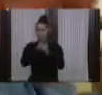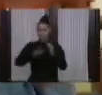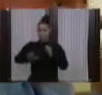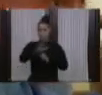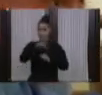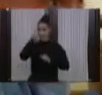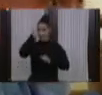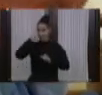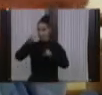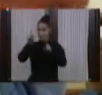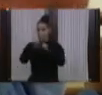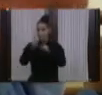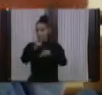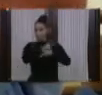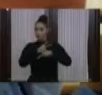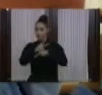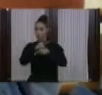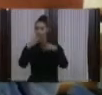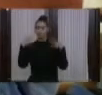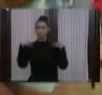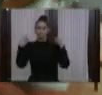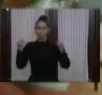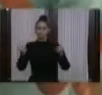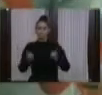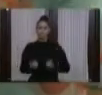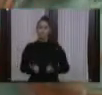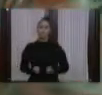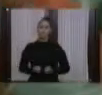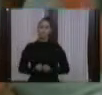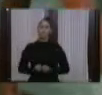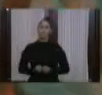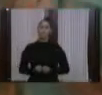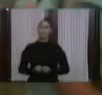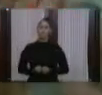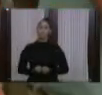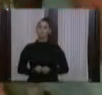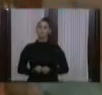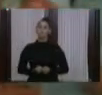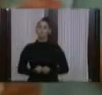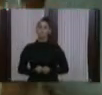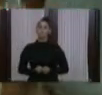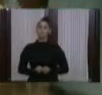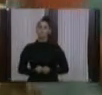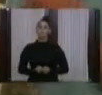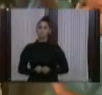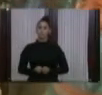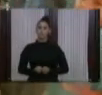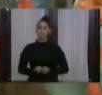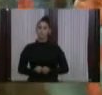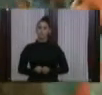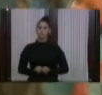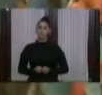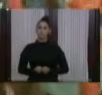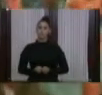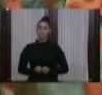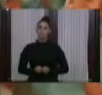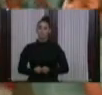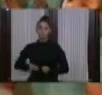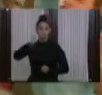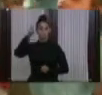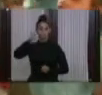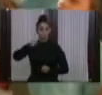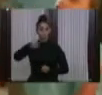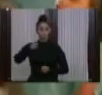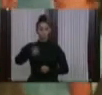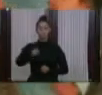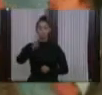paso hablar de entregar tablet y tablets a estudiantes y notebooks y laptops